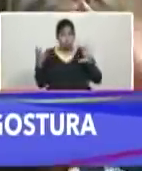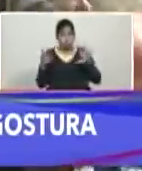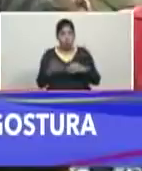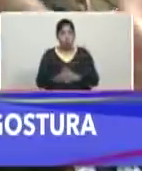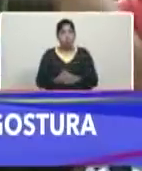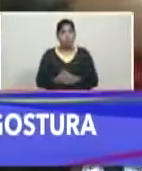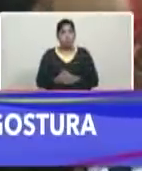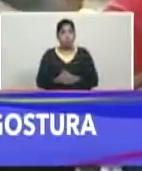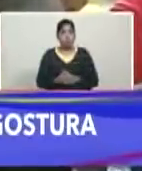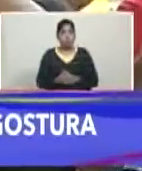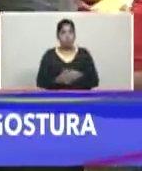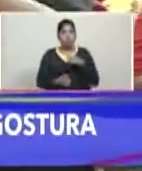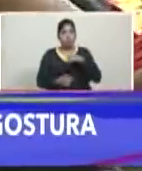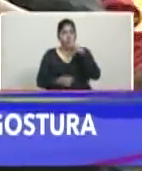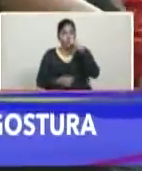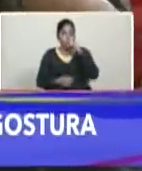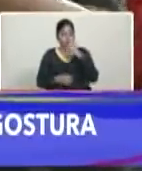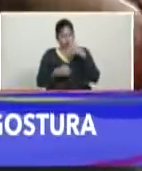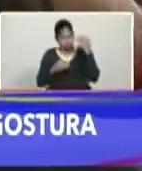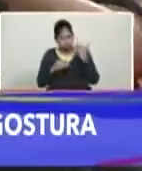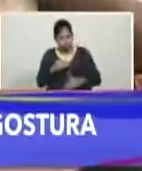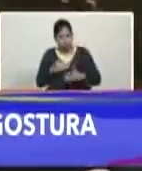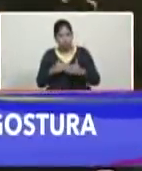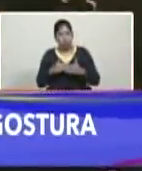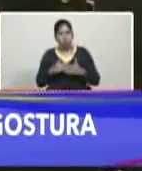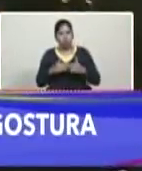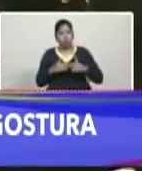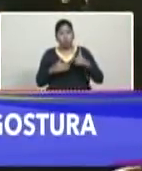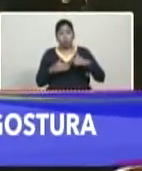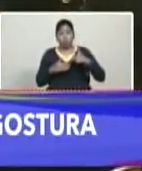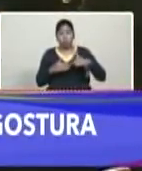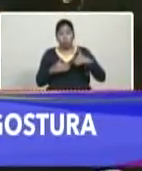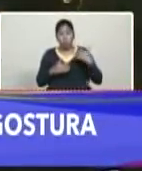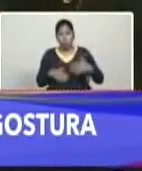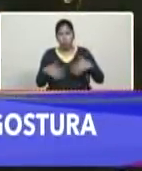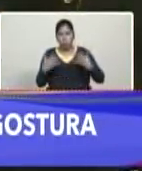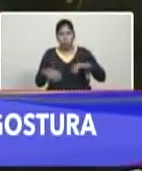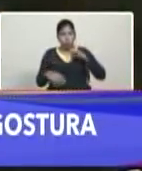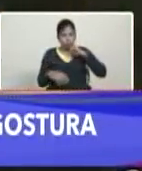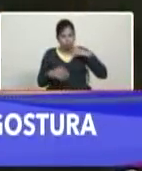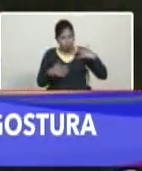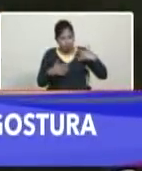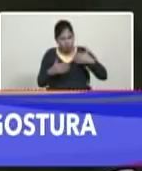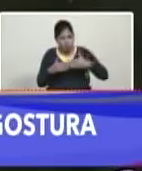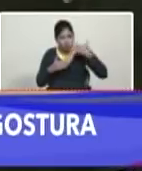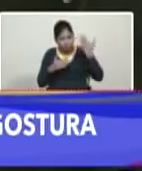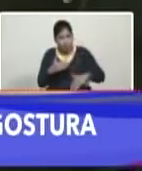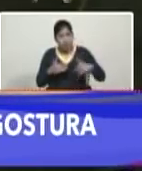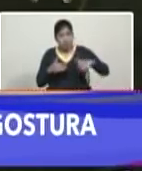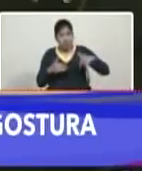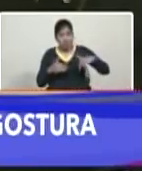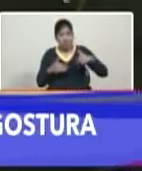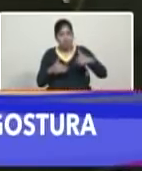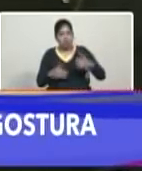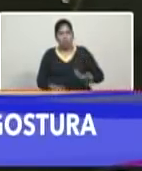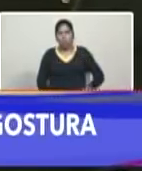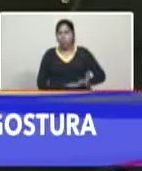2019 es uno de los años cruciales de la historia de nuestro país.